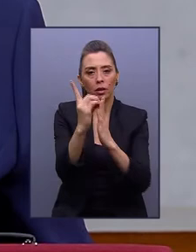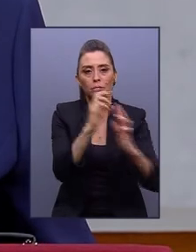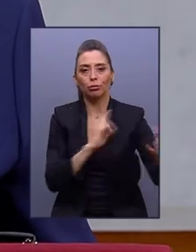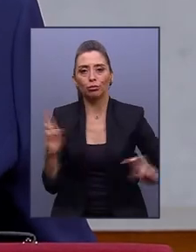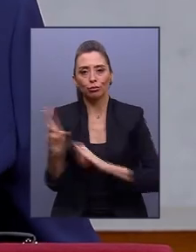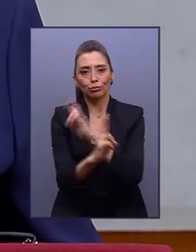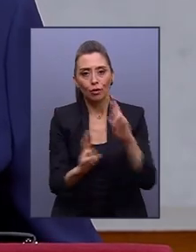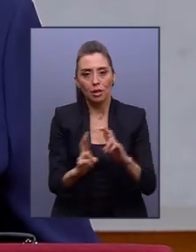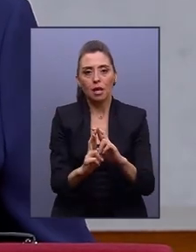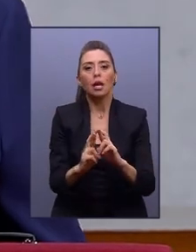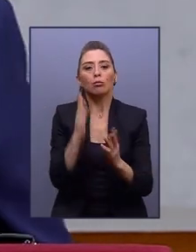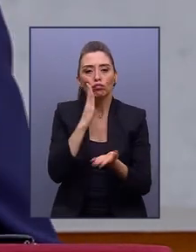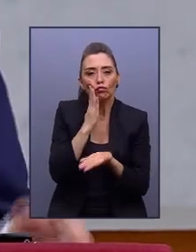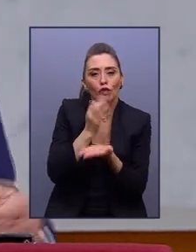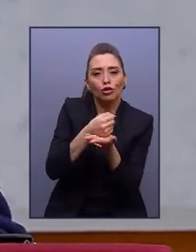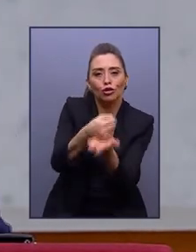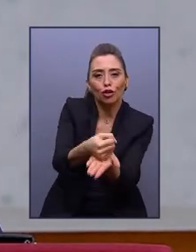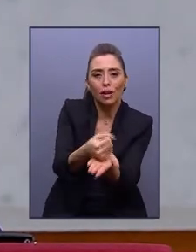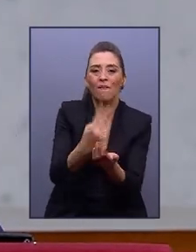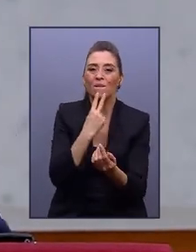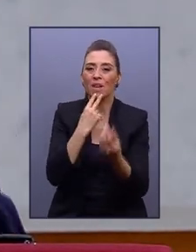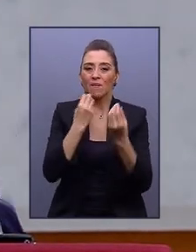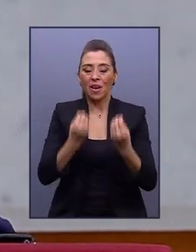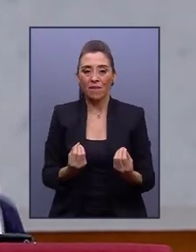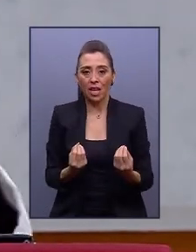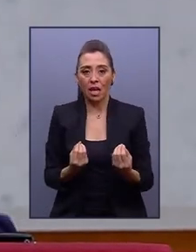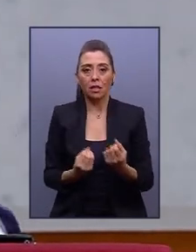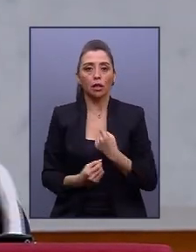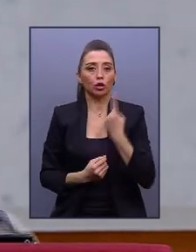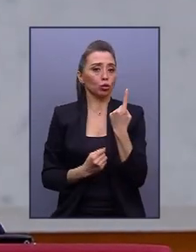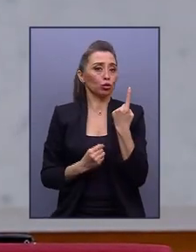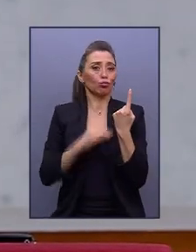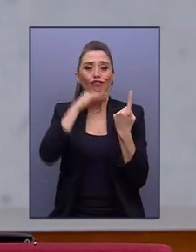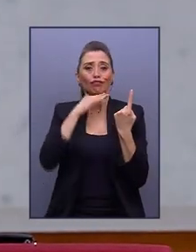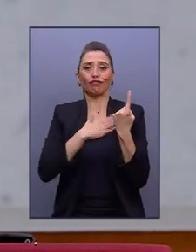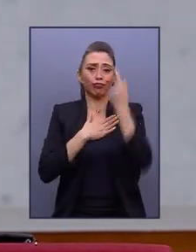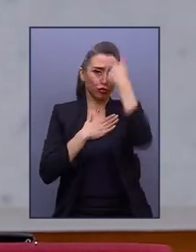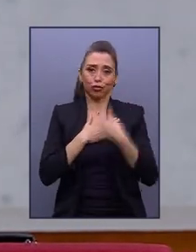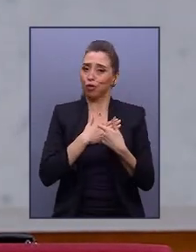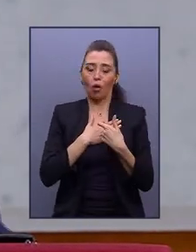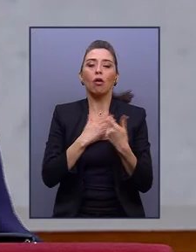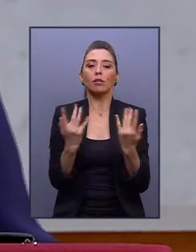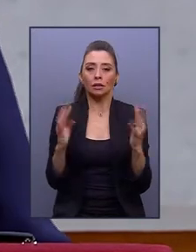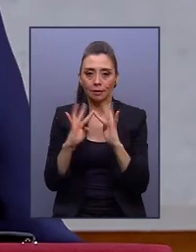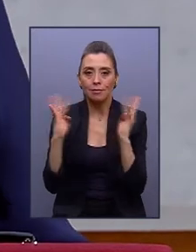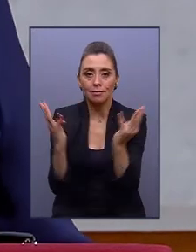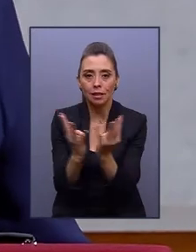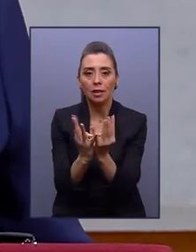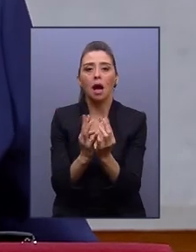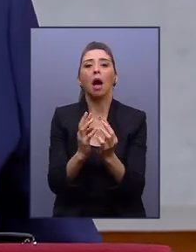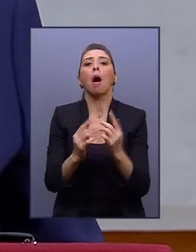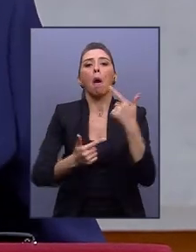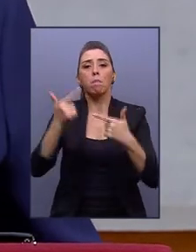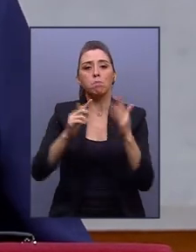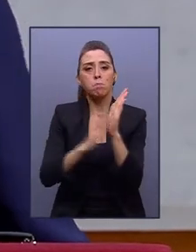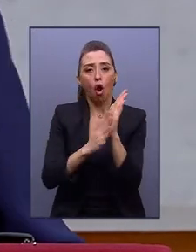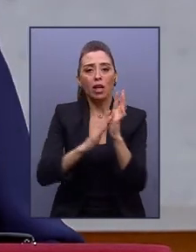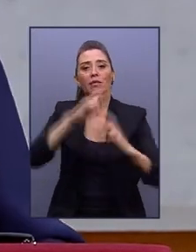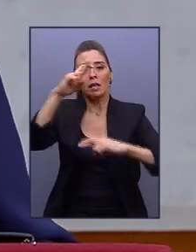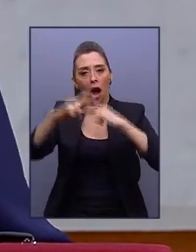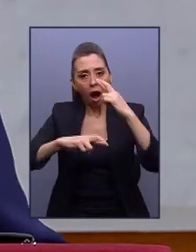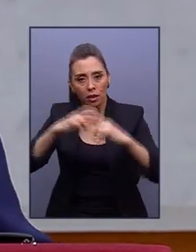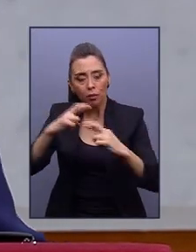que le da su lugar a la solidaridad, porque para vivir bien nadie se basta a sí mismo. Hemos renovado la política, haciéndola